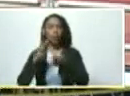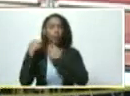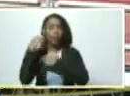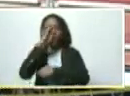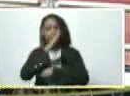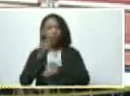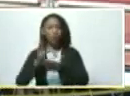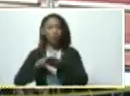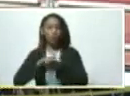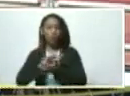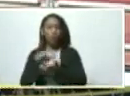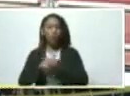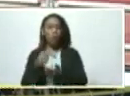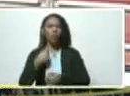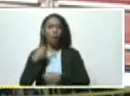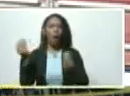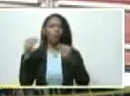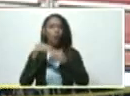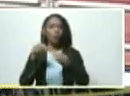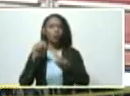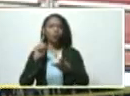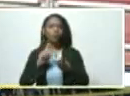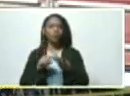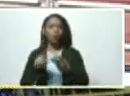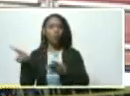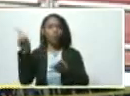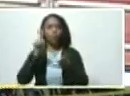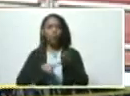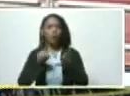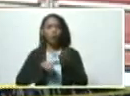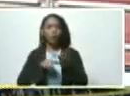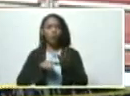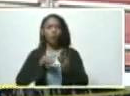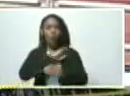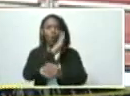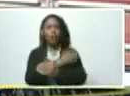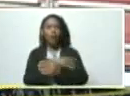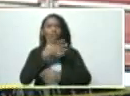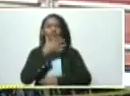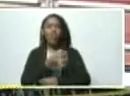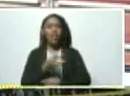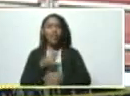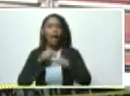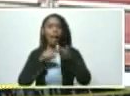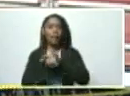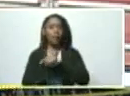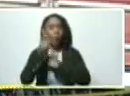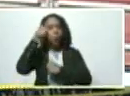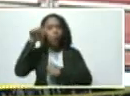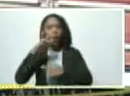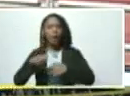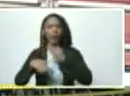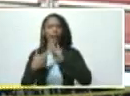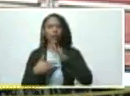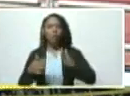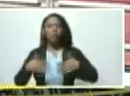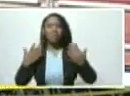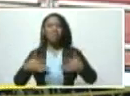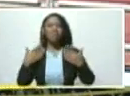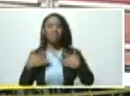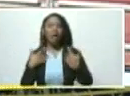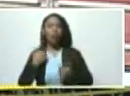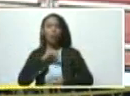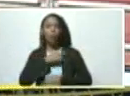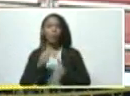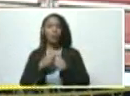problemas. De acuerdo. Y 4, fortalecer y facilitar el acceso del pueblo a la recreación y esparcimiento en